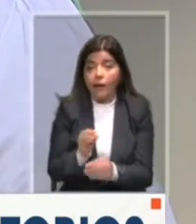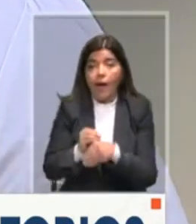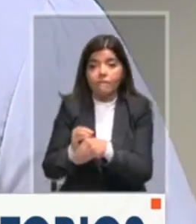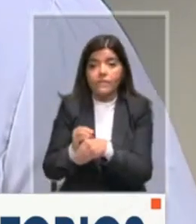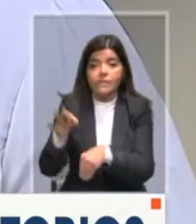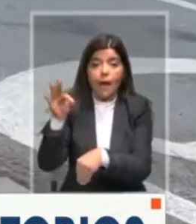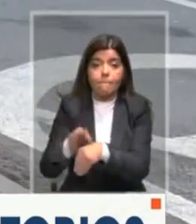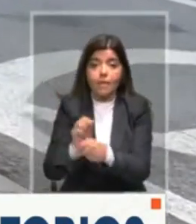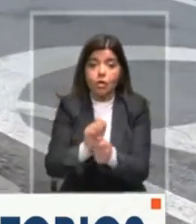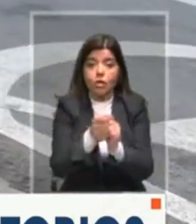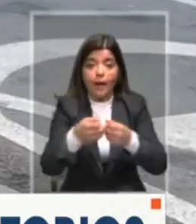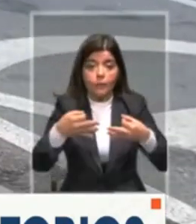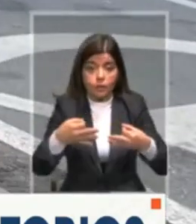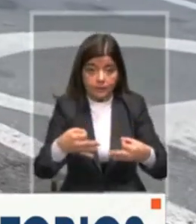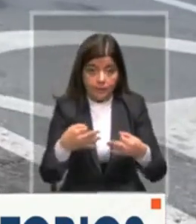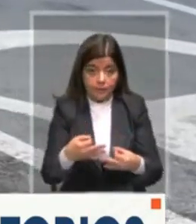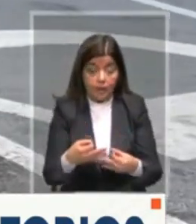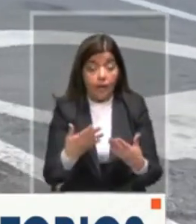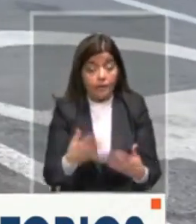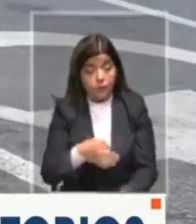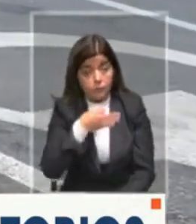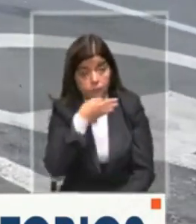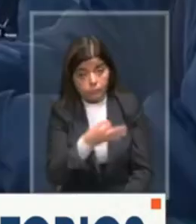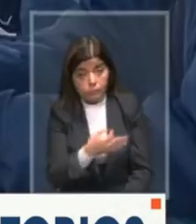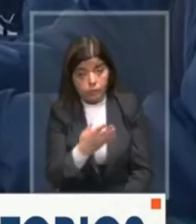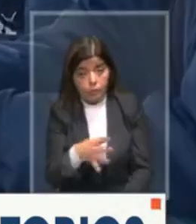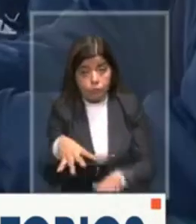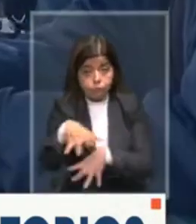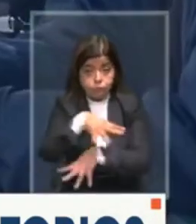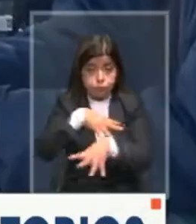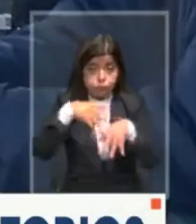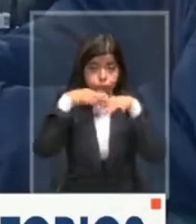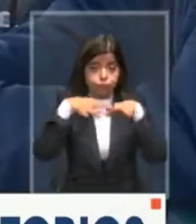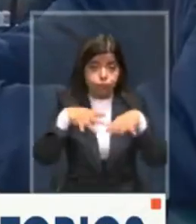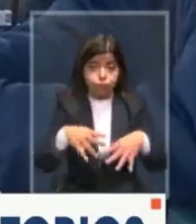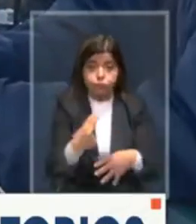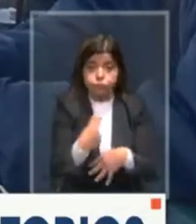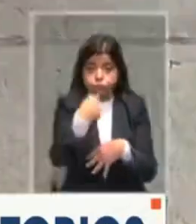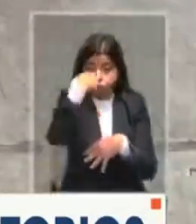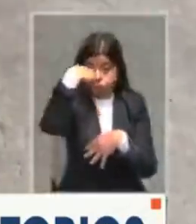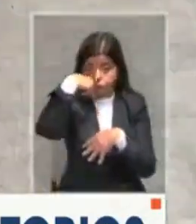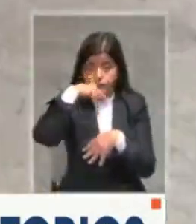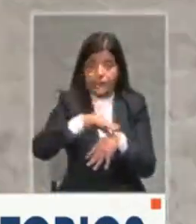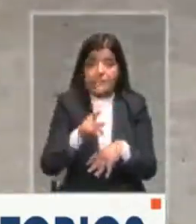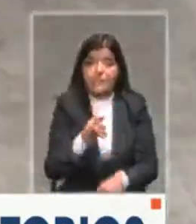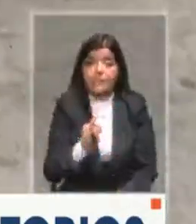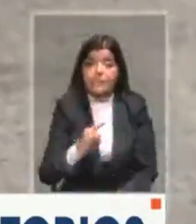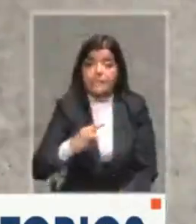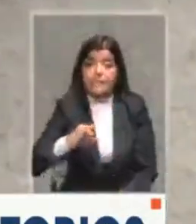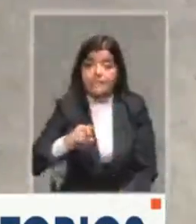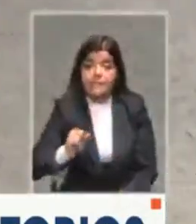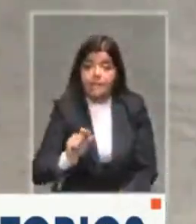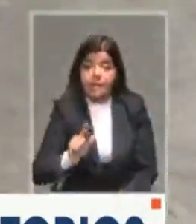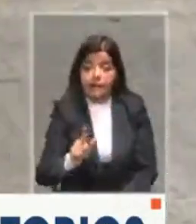hacer el cambio en la receta. Y ya lo hemos dicho, la alta circulación de virus respiratorios, mayormente sincicial, hoy complica a las familias,